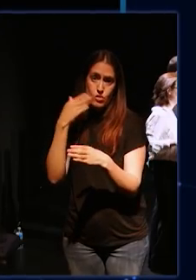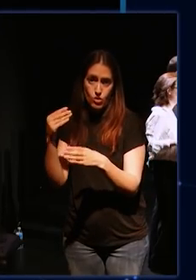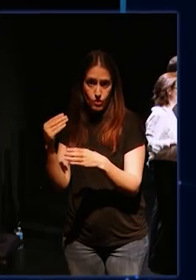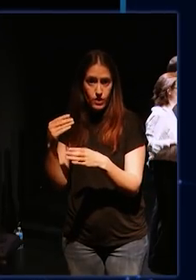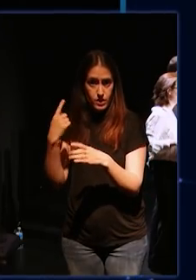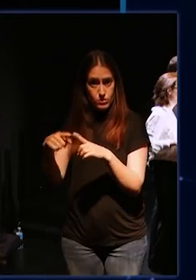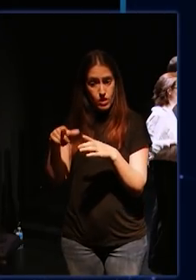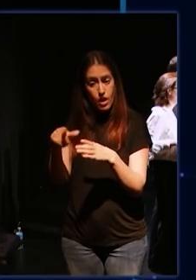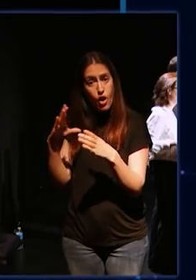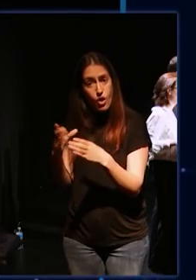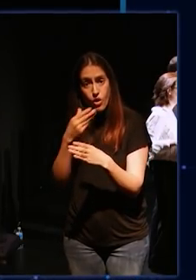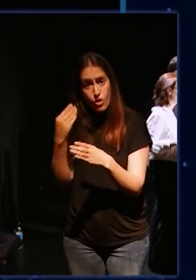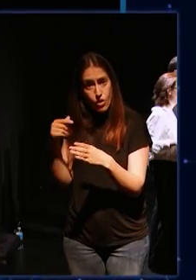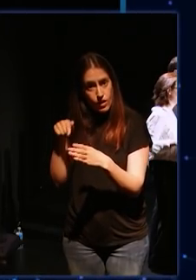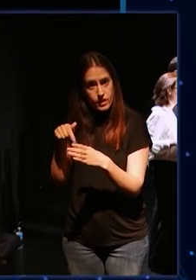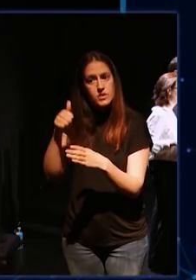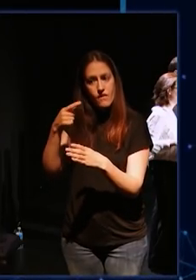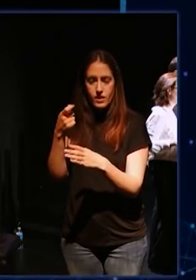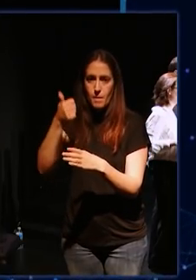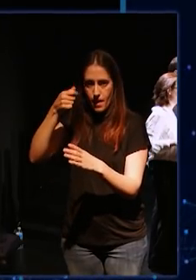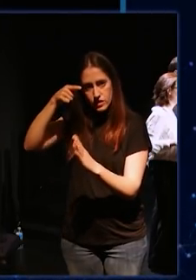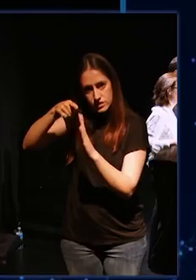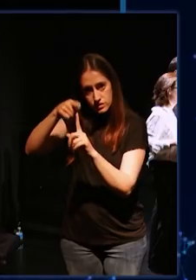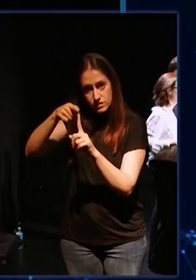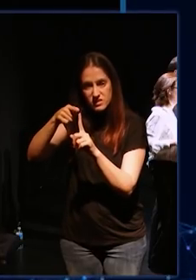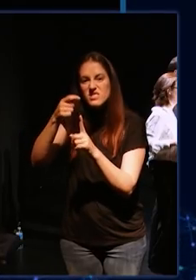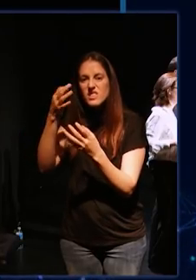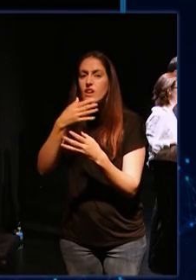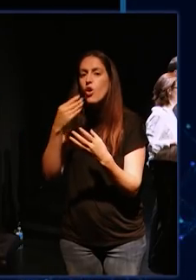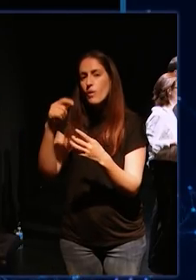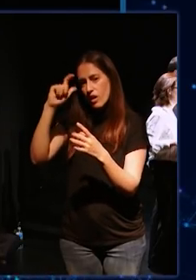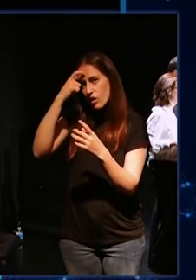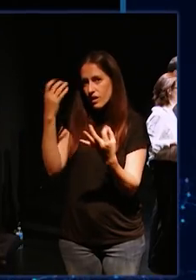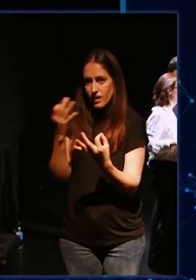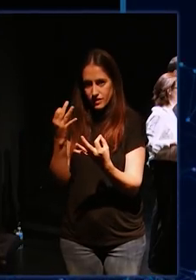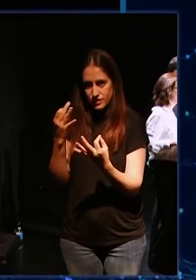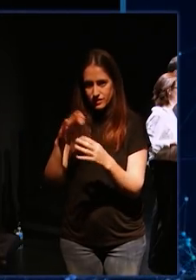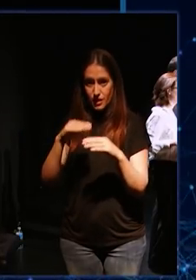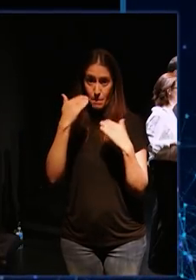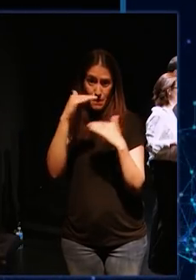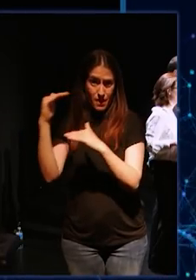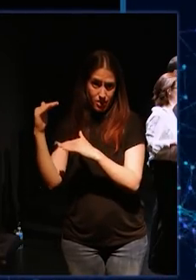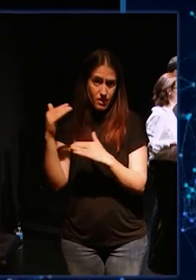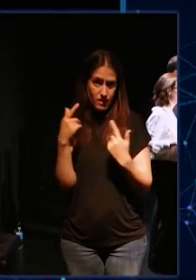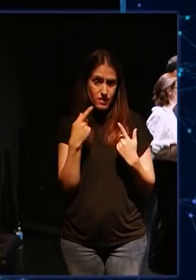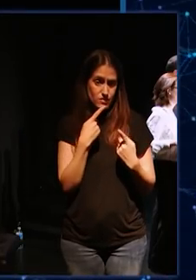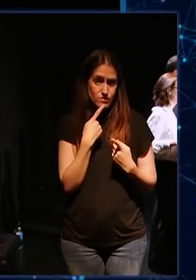de los jóvenes quizá es un tema que se debe ampliar, porque ¿qué es joven, no? Y el tema de la vivienda es complicado para...